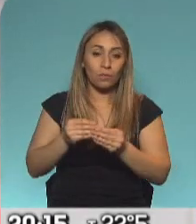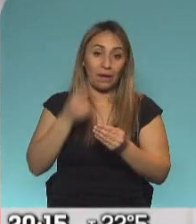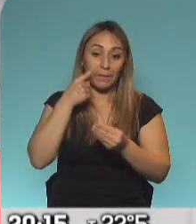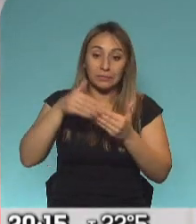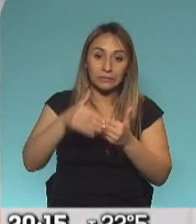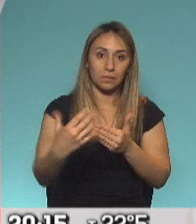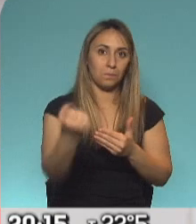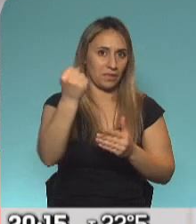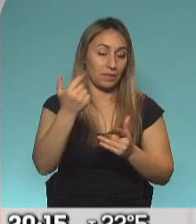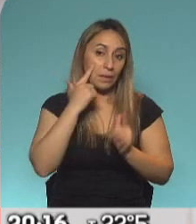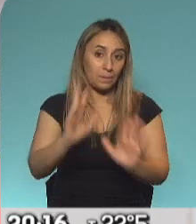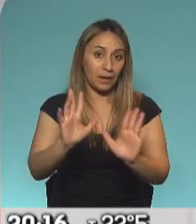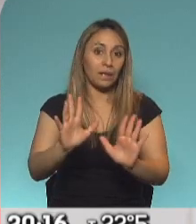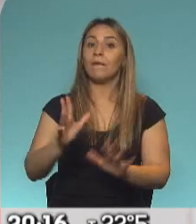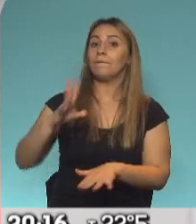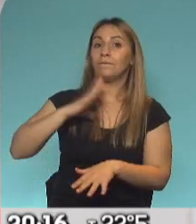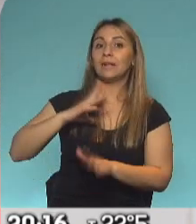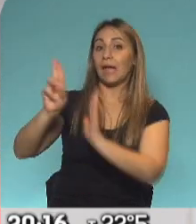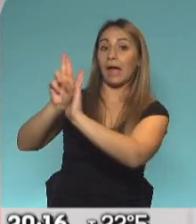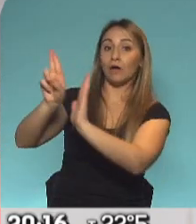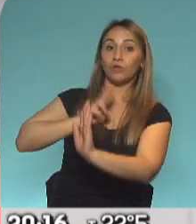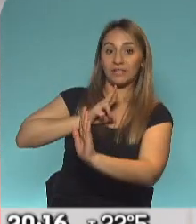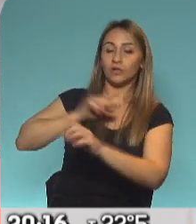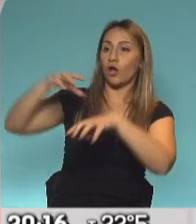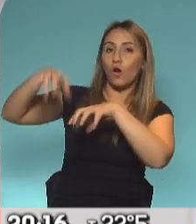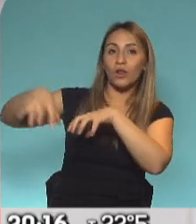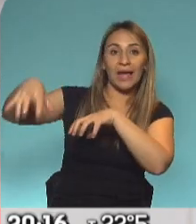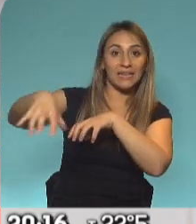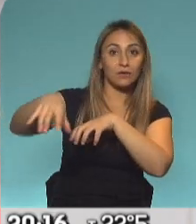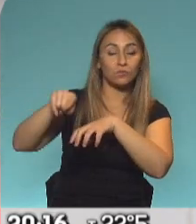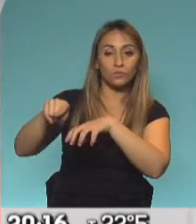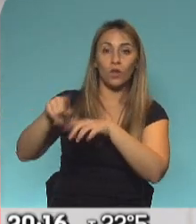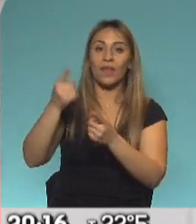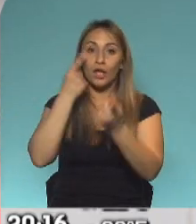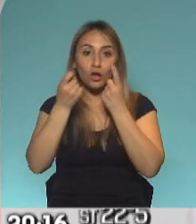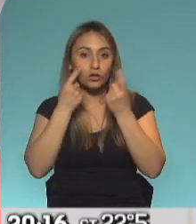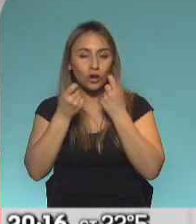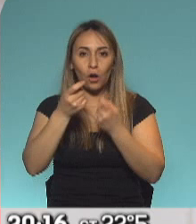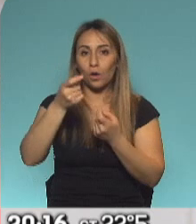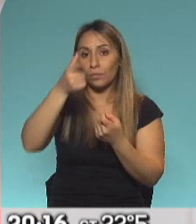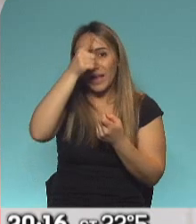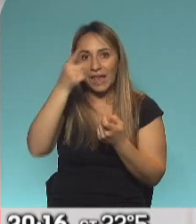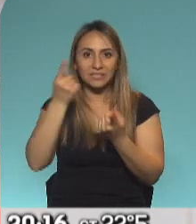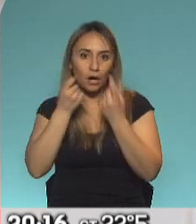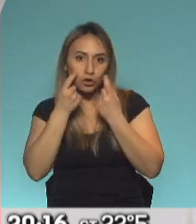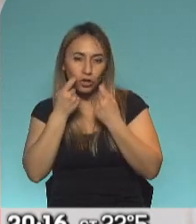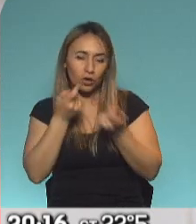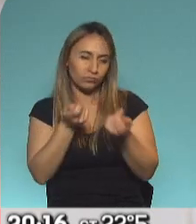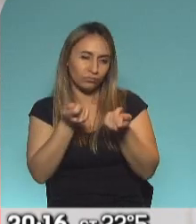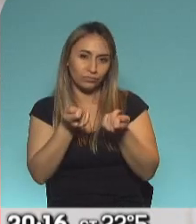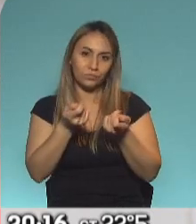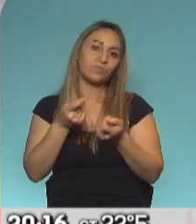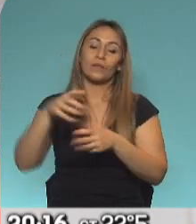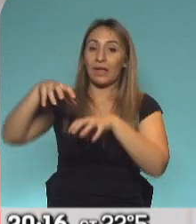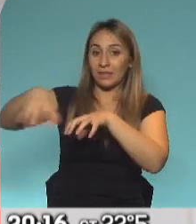también es que lleguen las autorizaciones de los organismos de control y de vigilancia desde el punto de vista